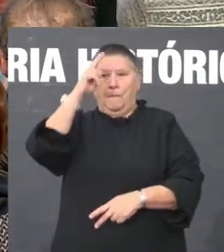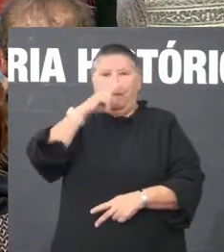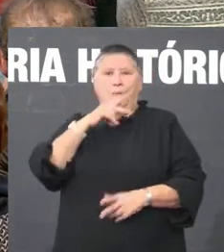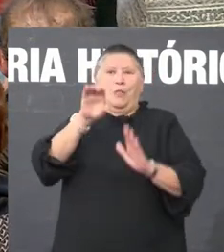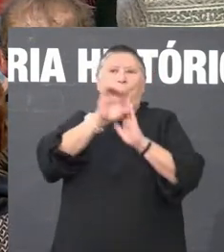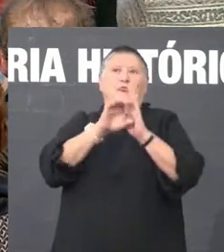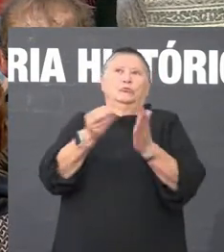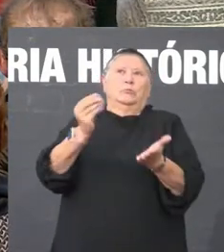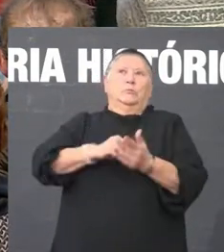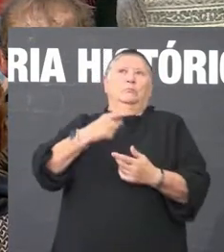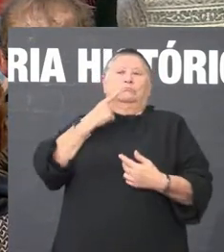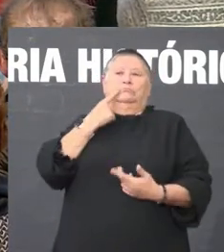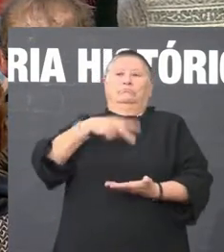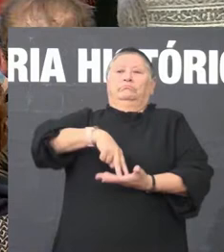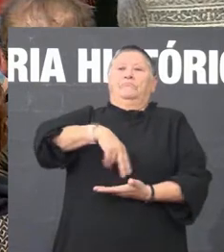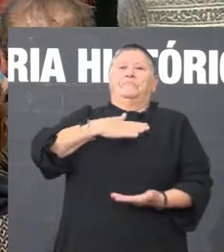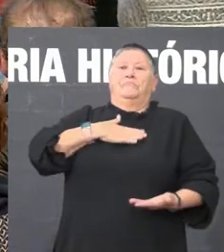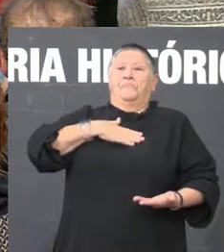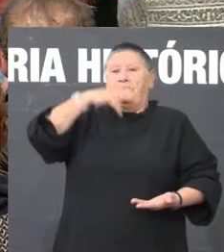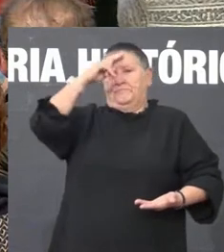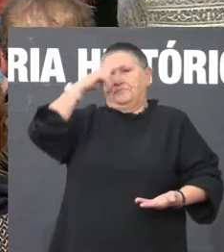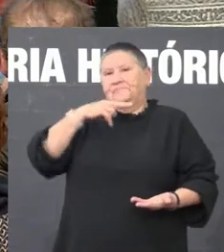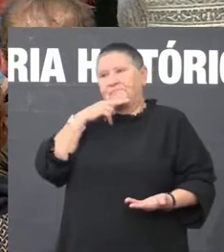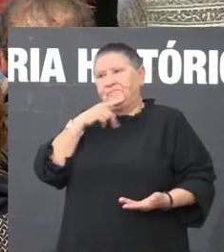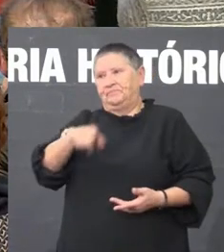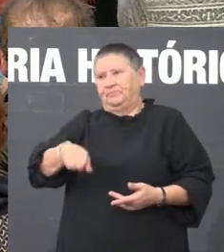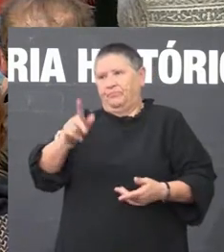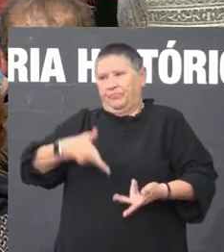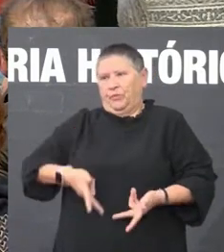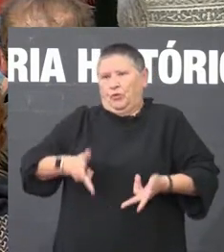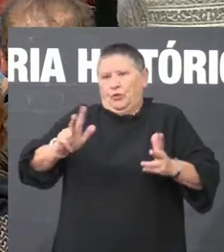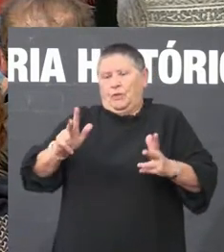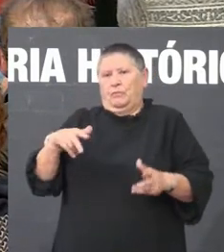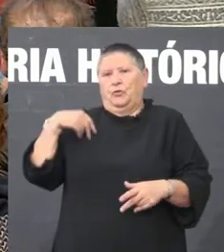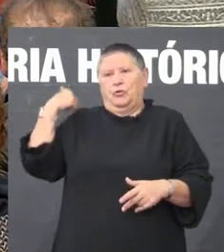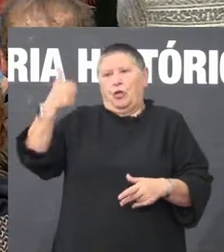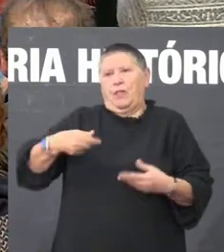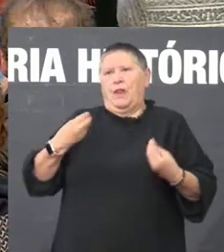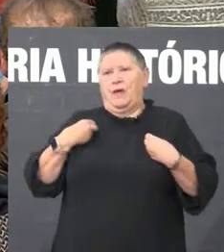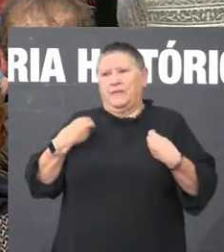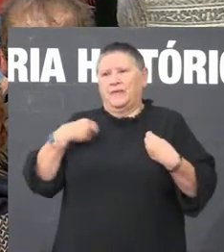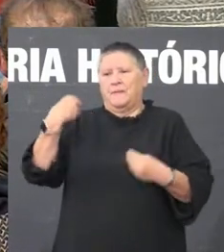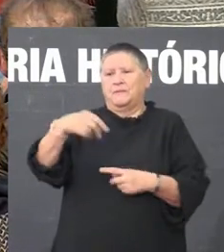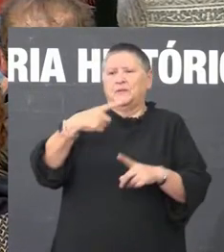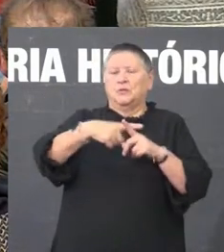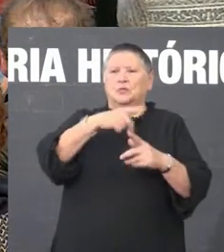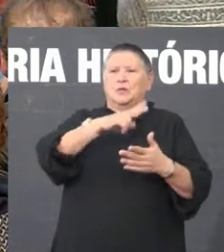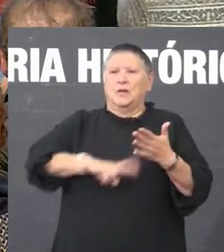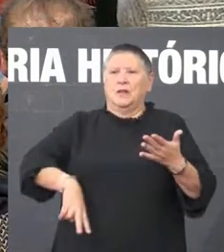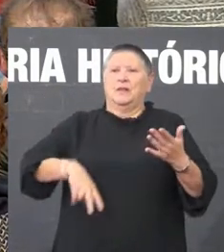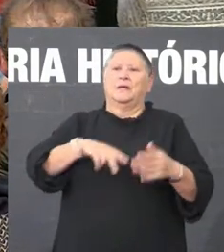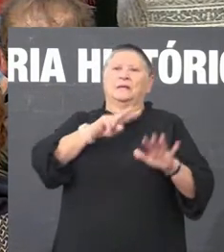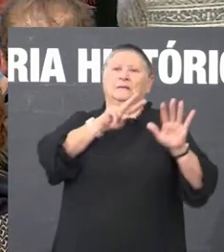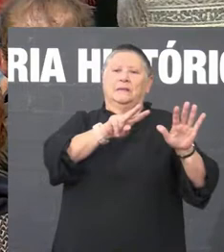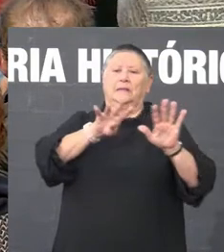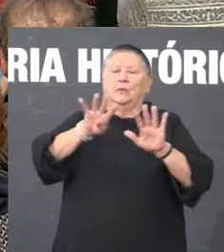Constitución española, un demócrata de toda a vida, presidente da Xunta de Galiza entre 1989 e 2005, aí es nada, aguantou o